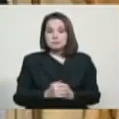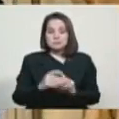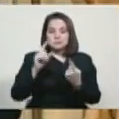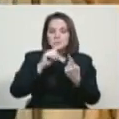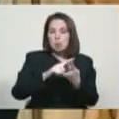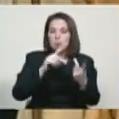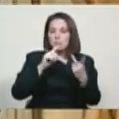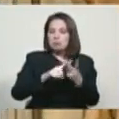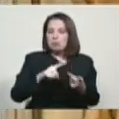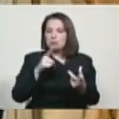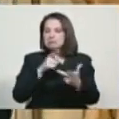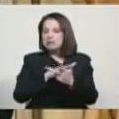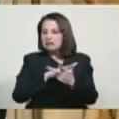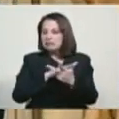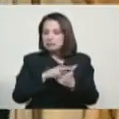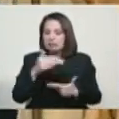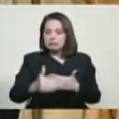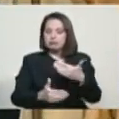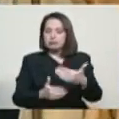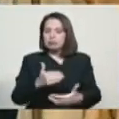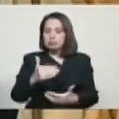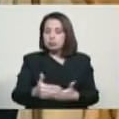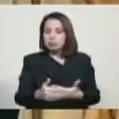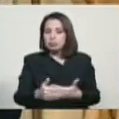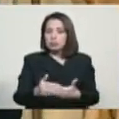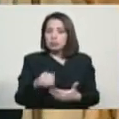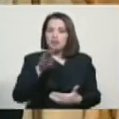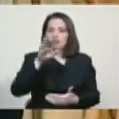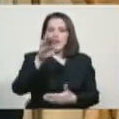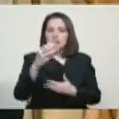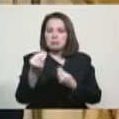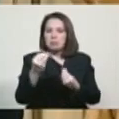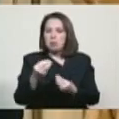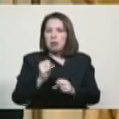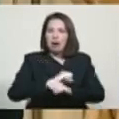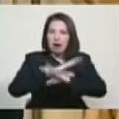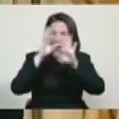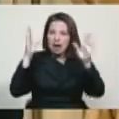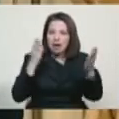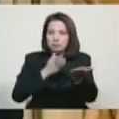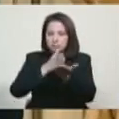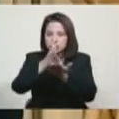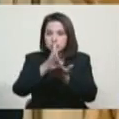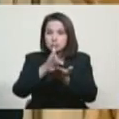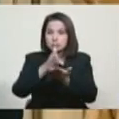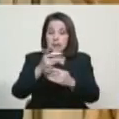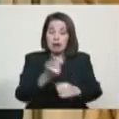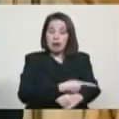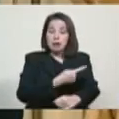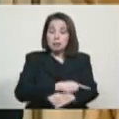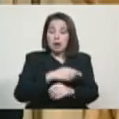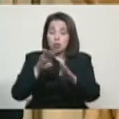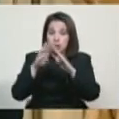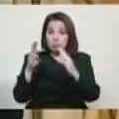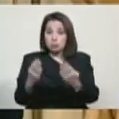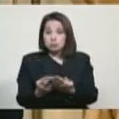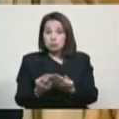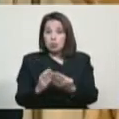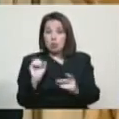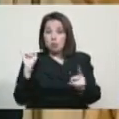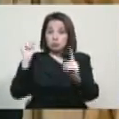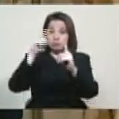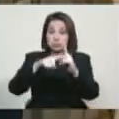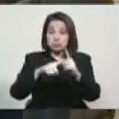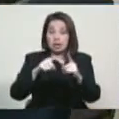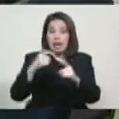dos, tres pasos en los combates que están por venir. Nosotros tenemos claridad, hermanos del mundo, a los retos, a los